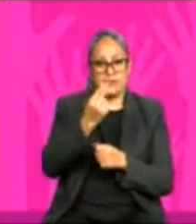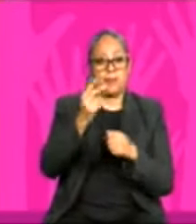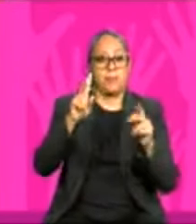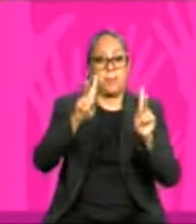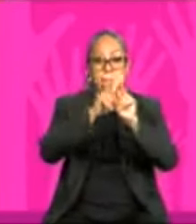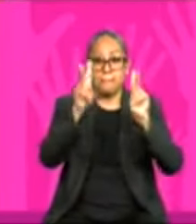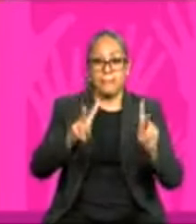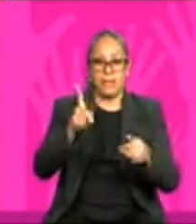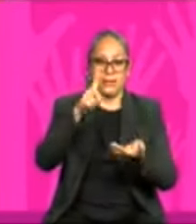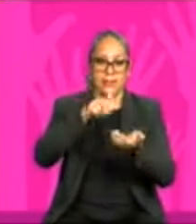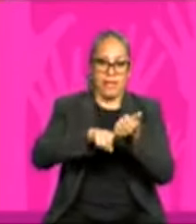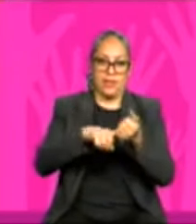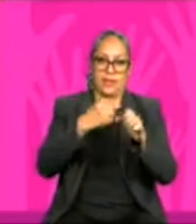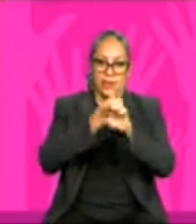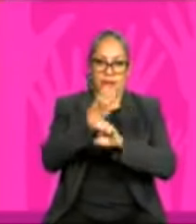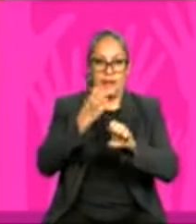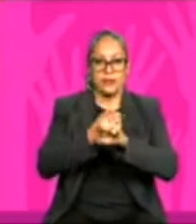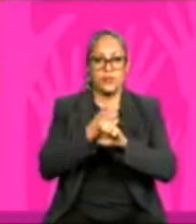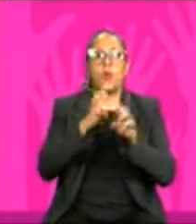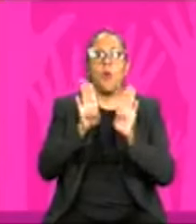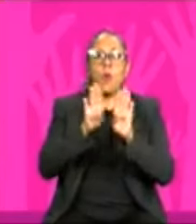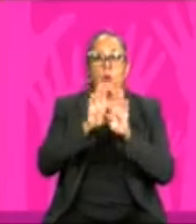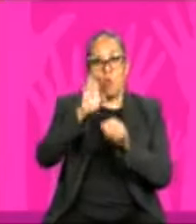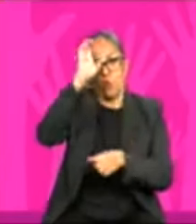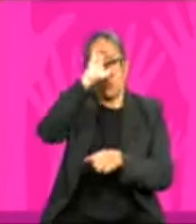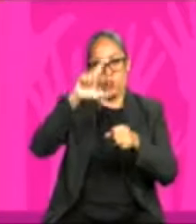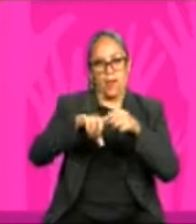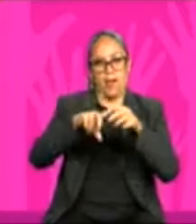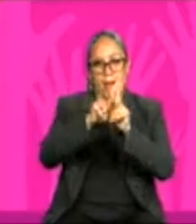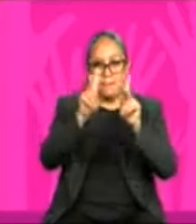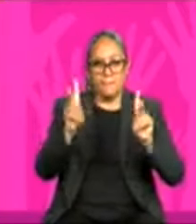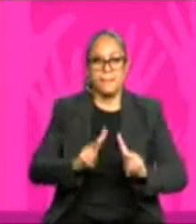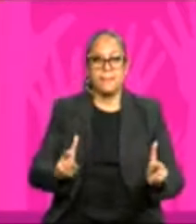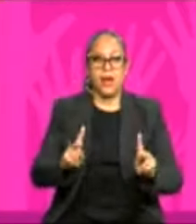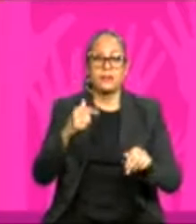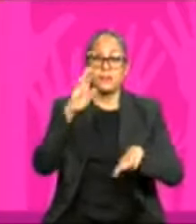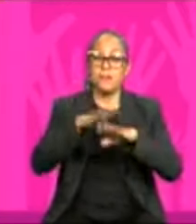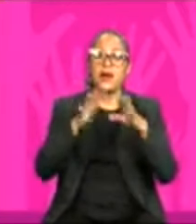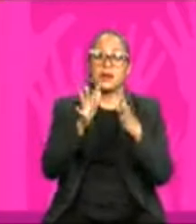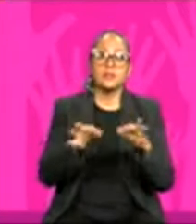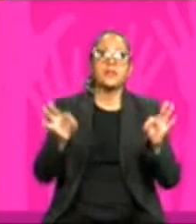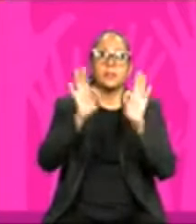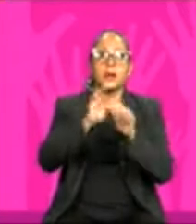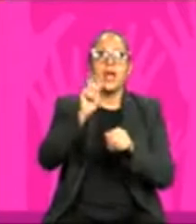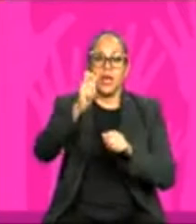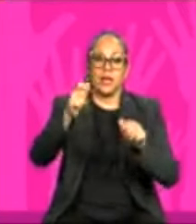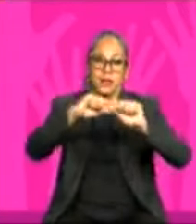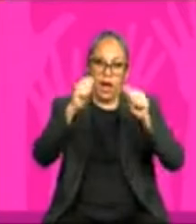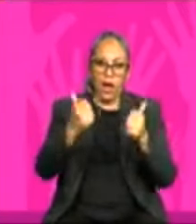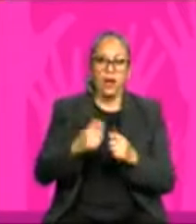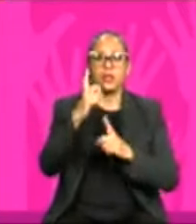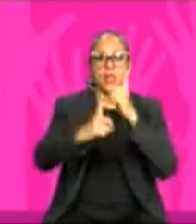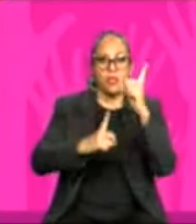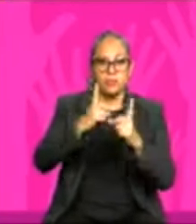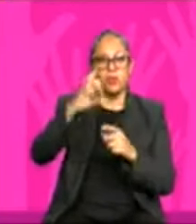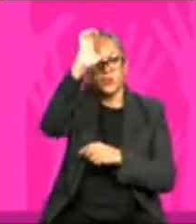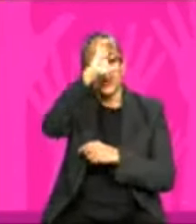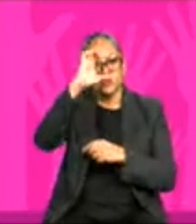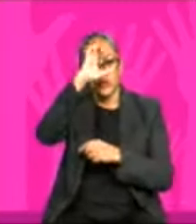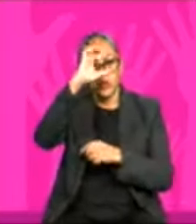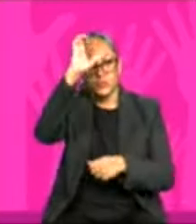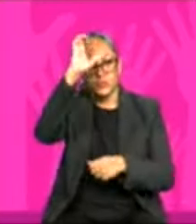estado con la Ley de la Cultura de la Paz de Morelos, donde priorizaremos el arte, el deporte, la ciencia y la